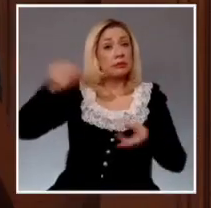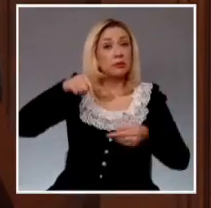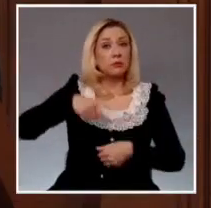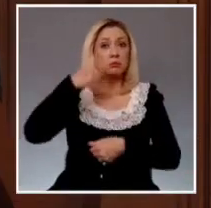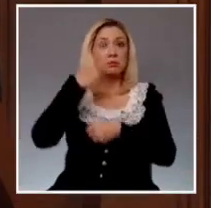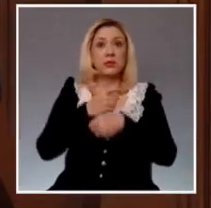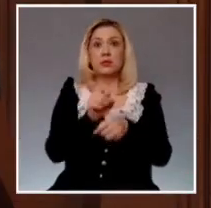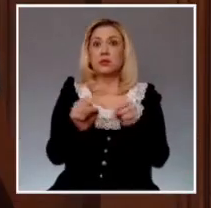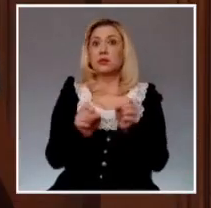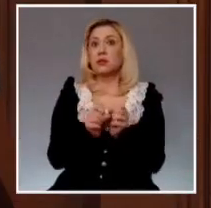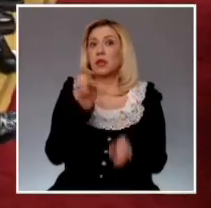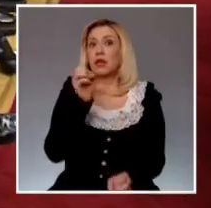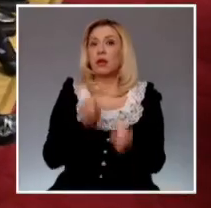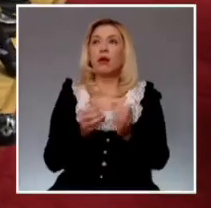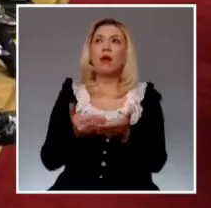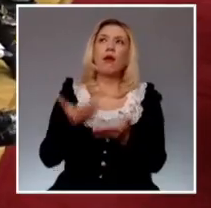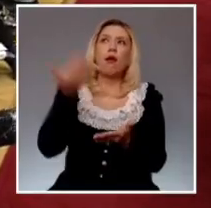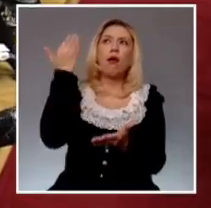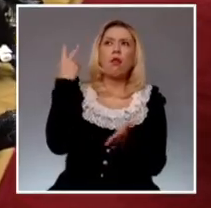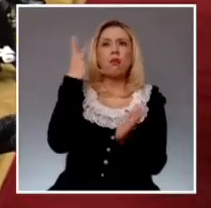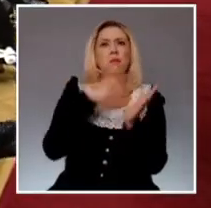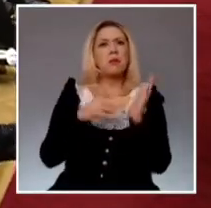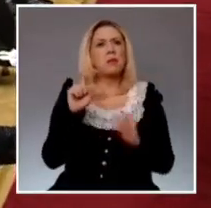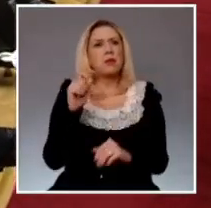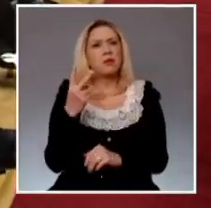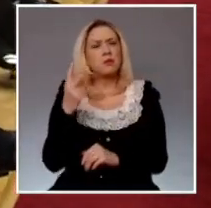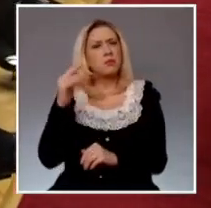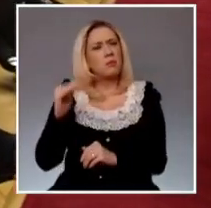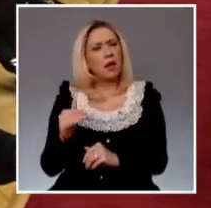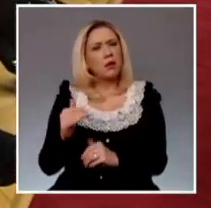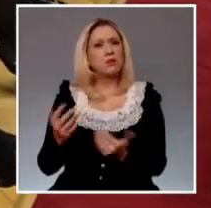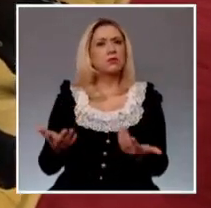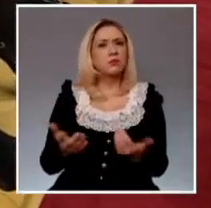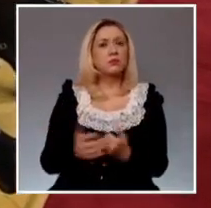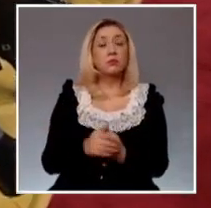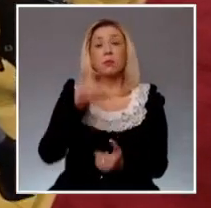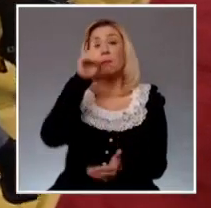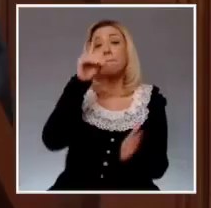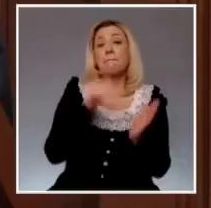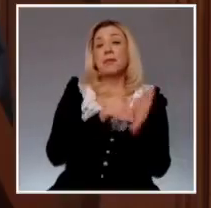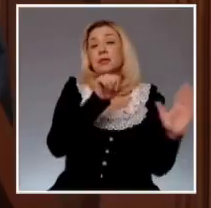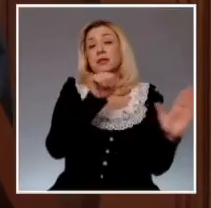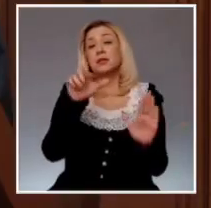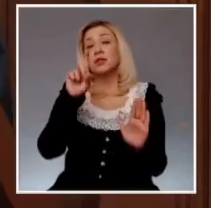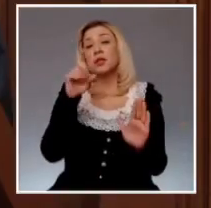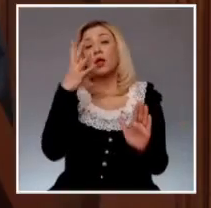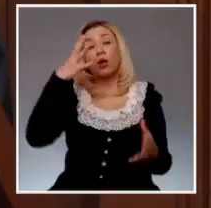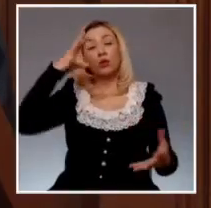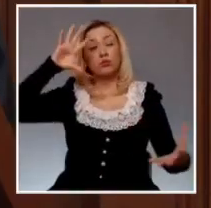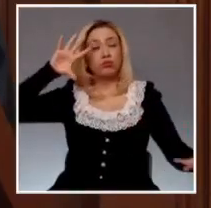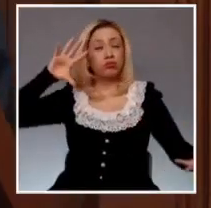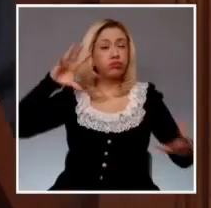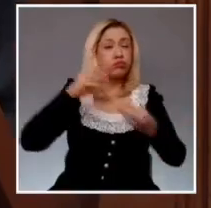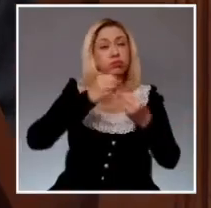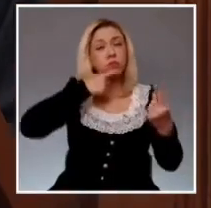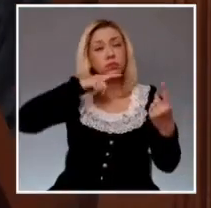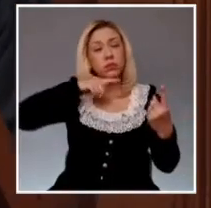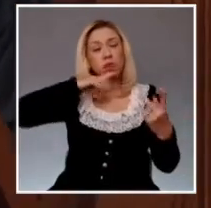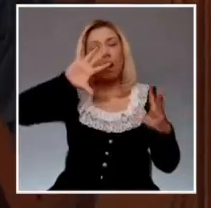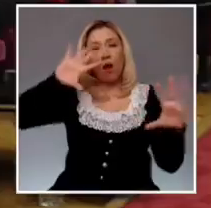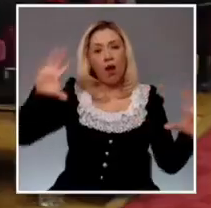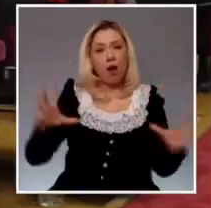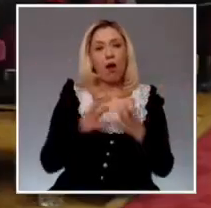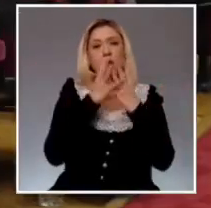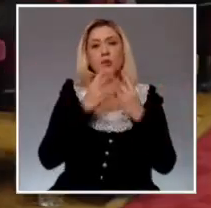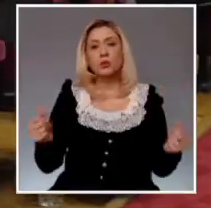comparación con el 2022. Explicó que resolvieron 1.634 asuntos en total, 312 ya cuentan con un proyecto de